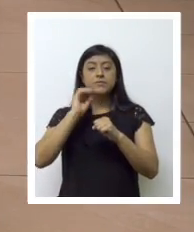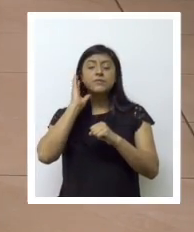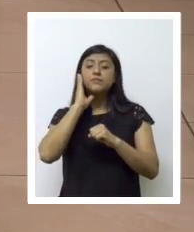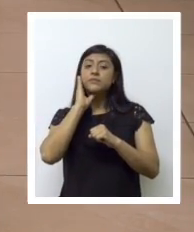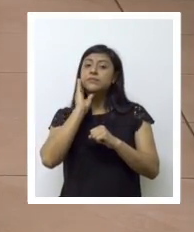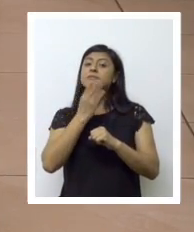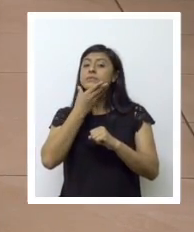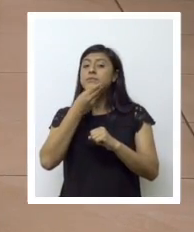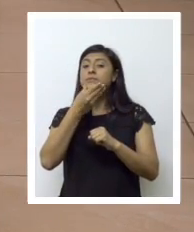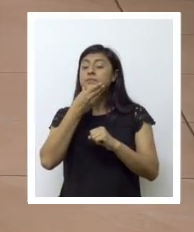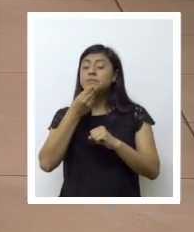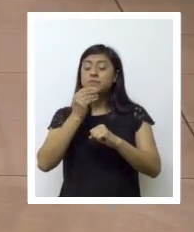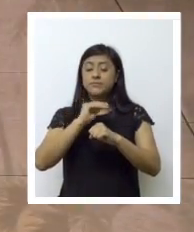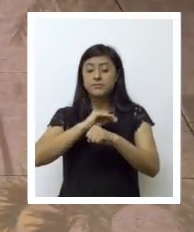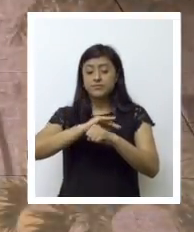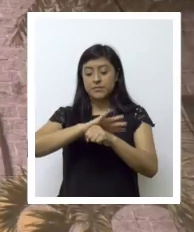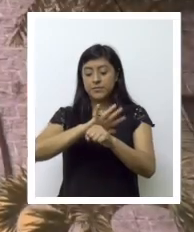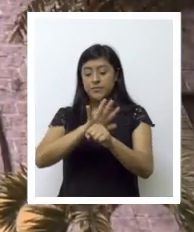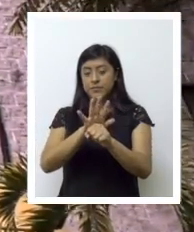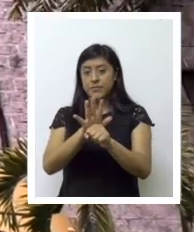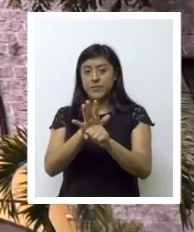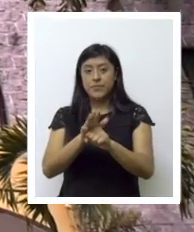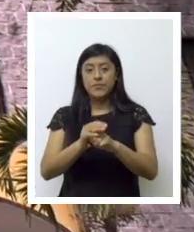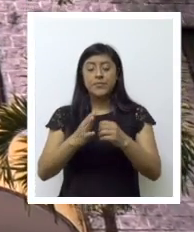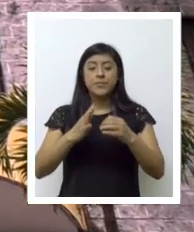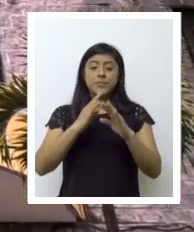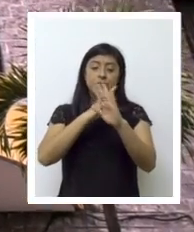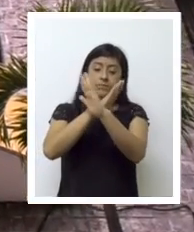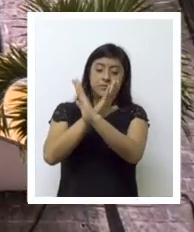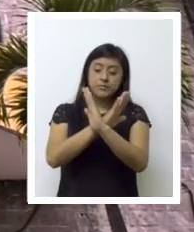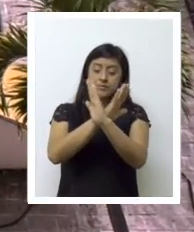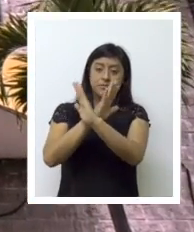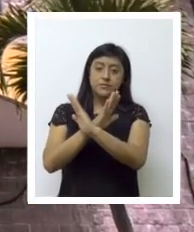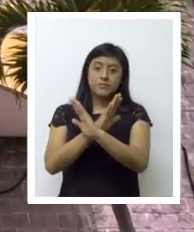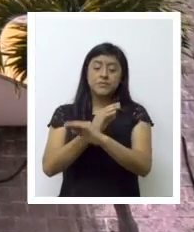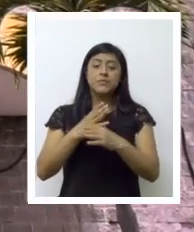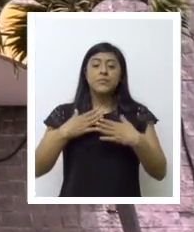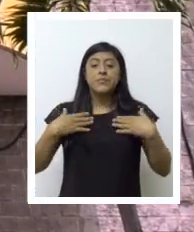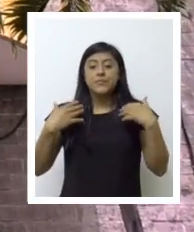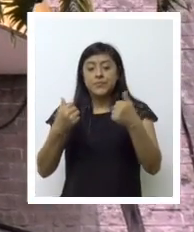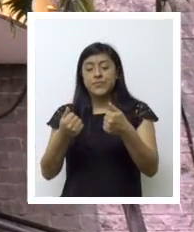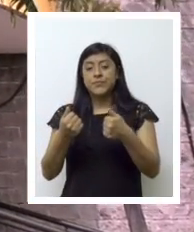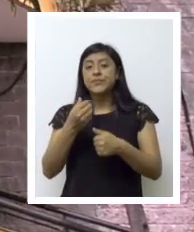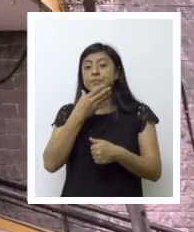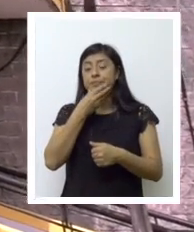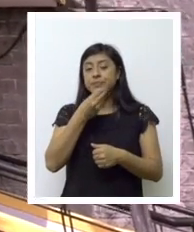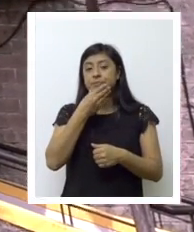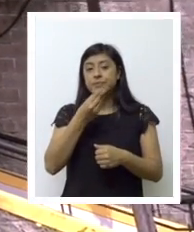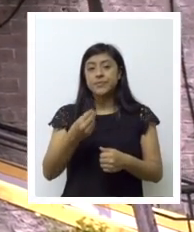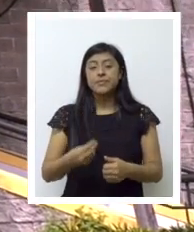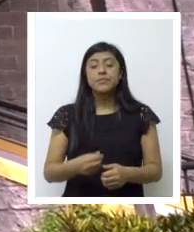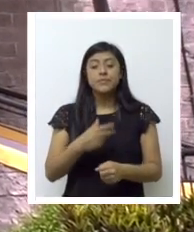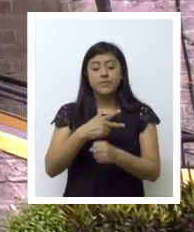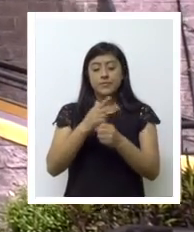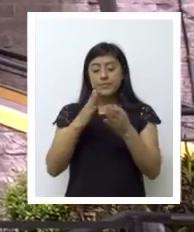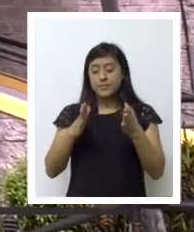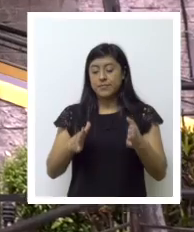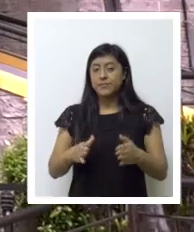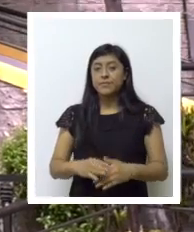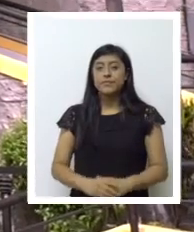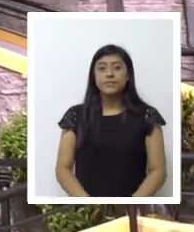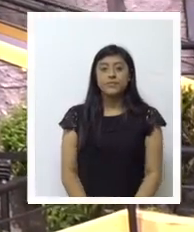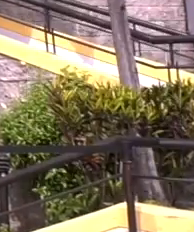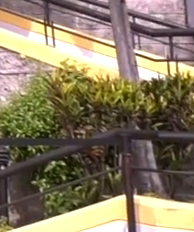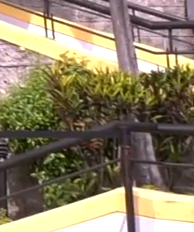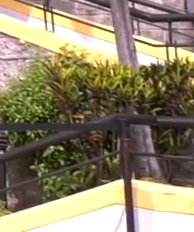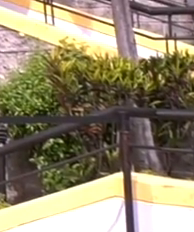como medida preventiva para evitar el contagio del COVID-19, para así salvaguardar la salud de los ancianos.